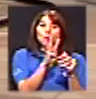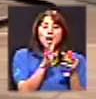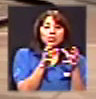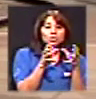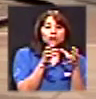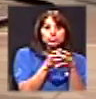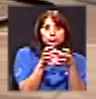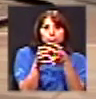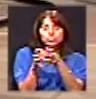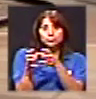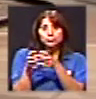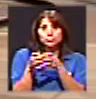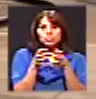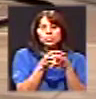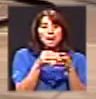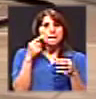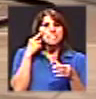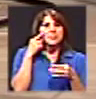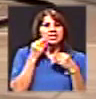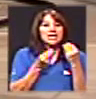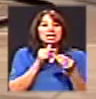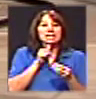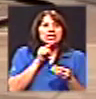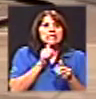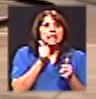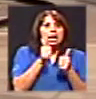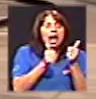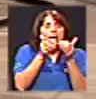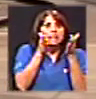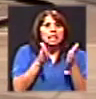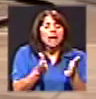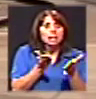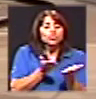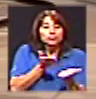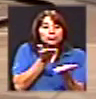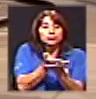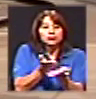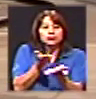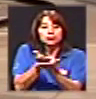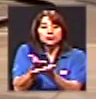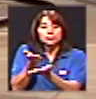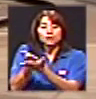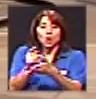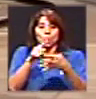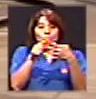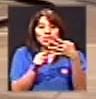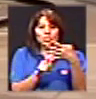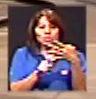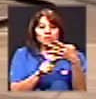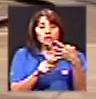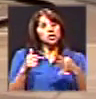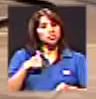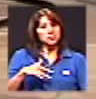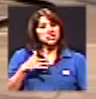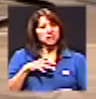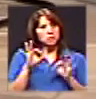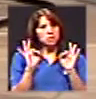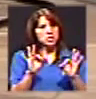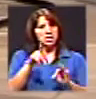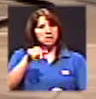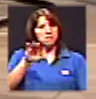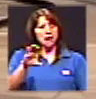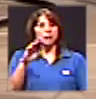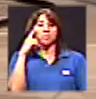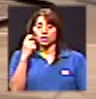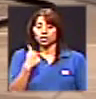llevar una candidata o un candidato a la presidencia de la República. Yo me siento muy bien en el PAC porque, si bien es cierto,